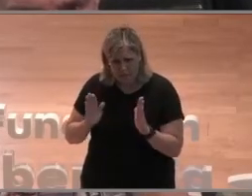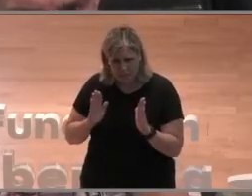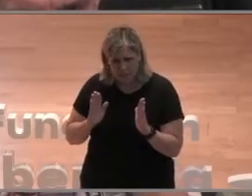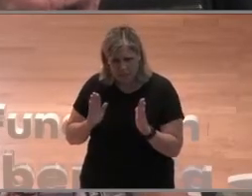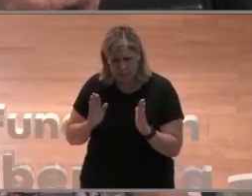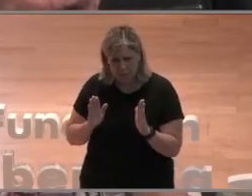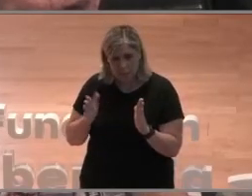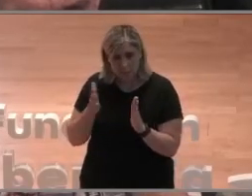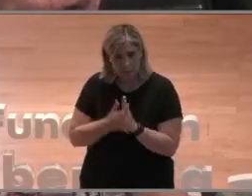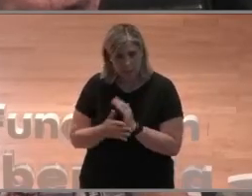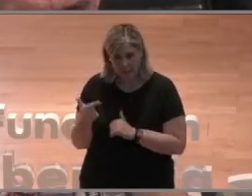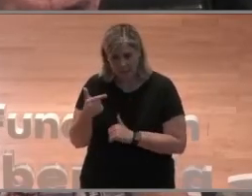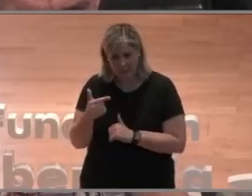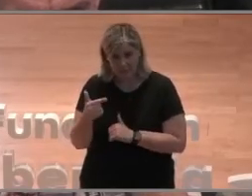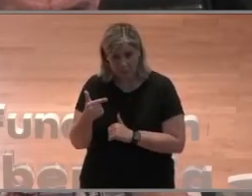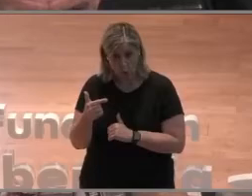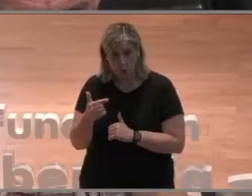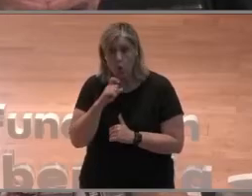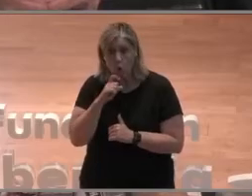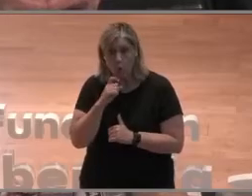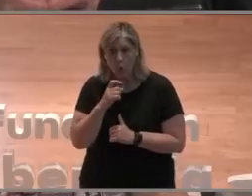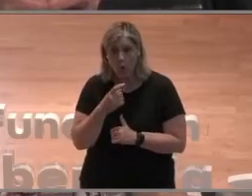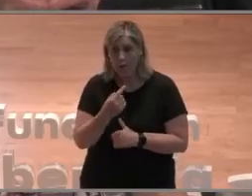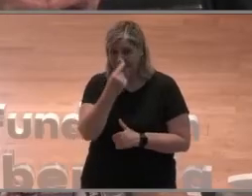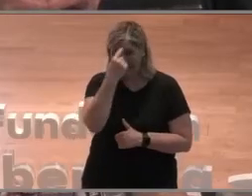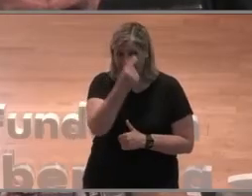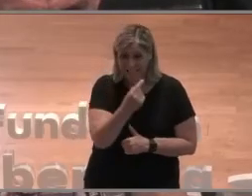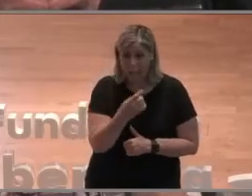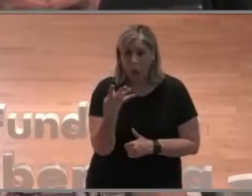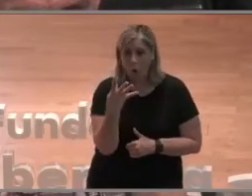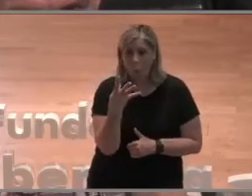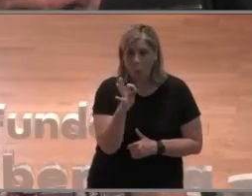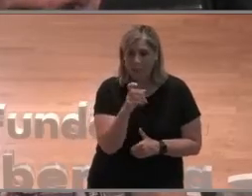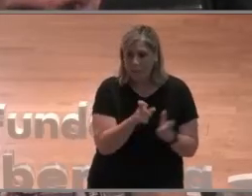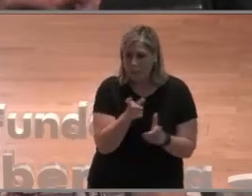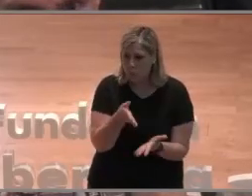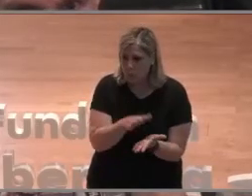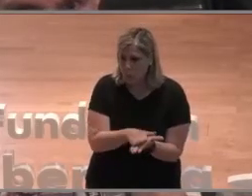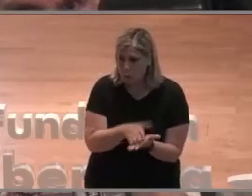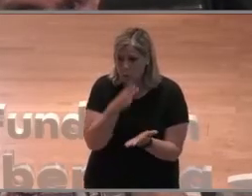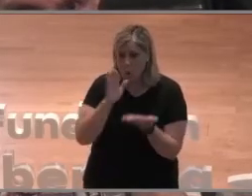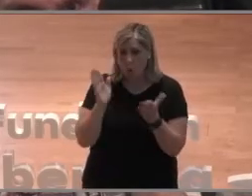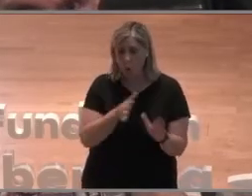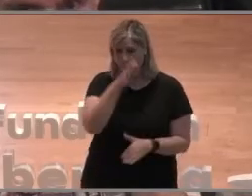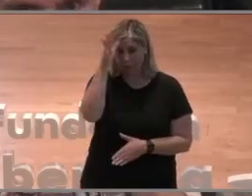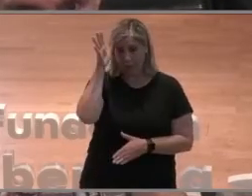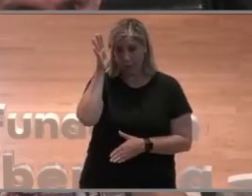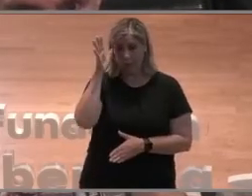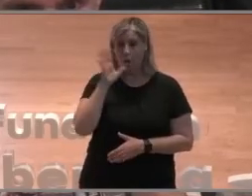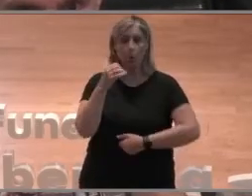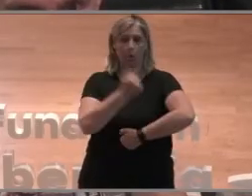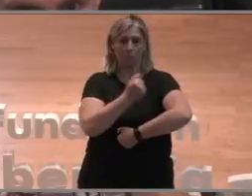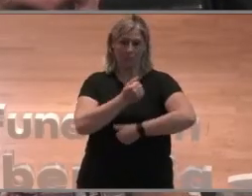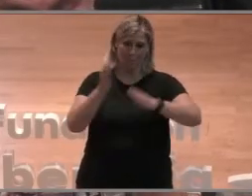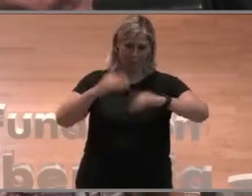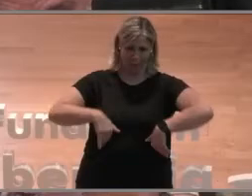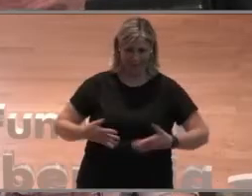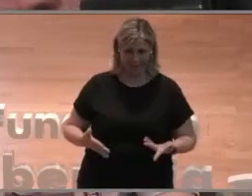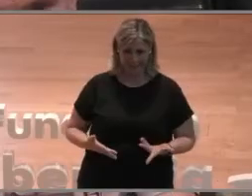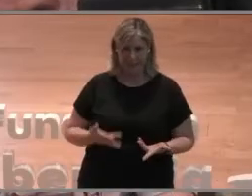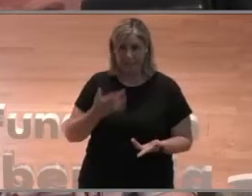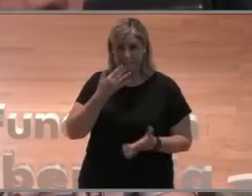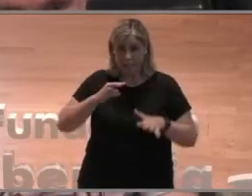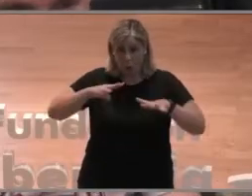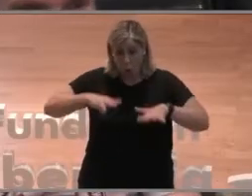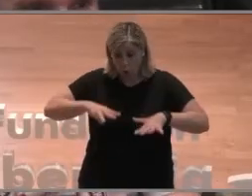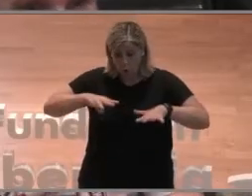una división fácil de 40 muertos diarios debidos a la ola de calor, porque la ola de calor en diciembre no hay. Si quitamos los 8